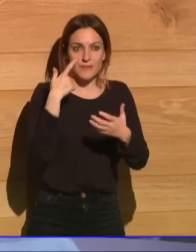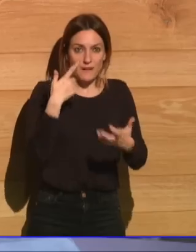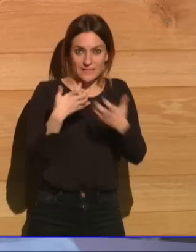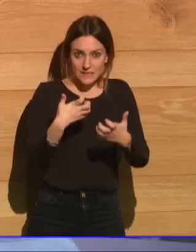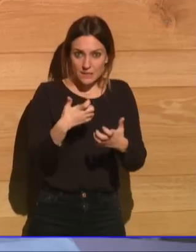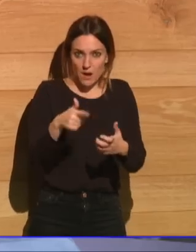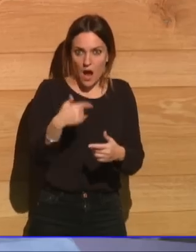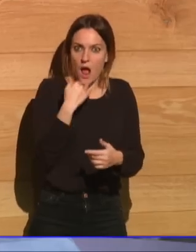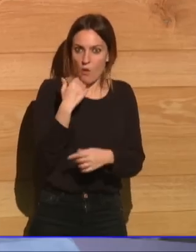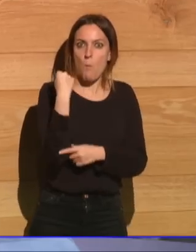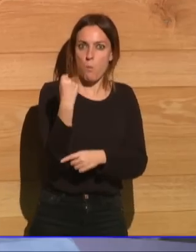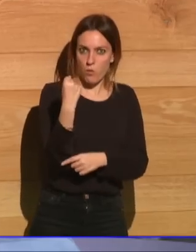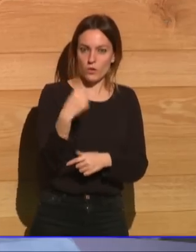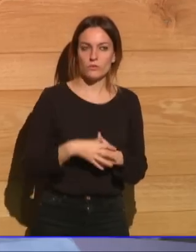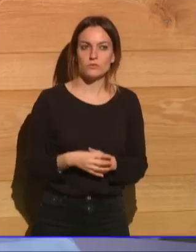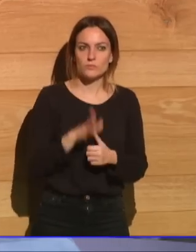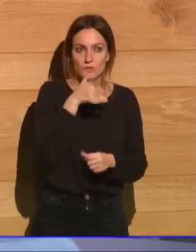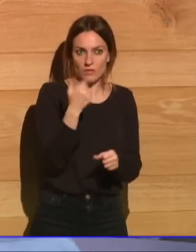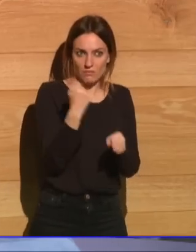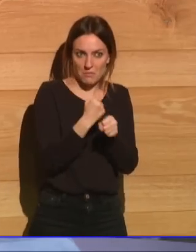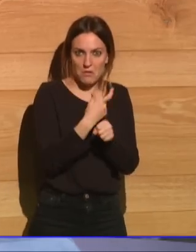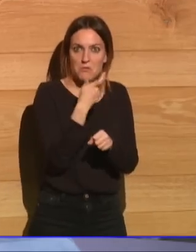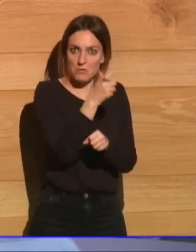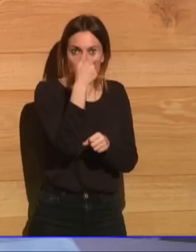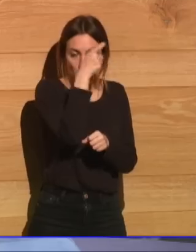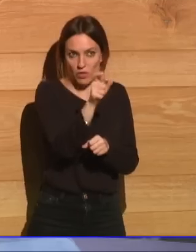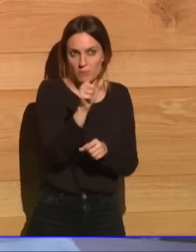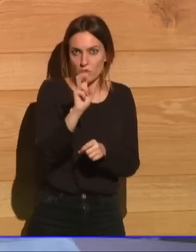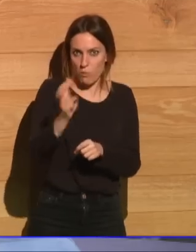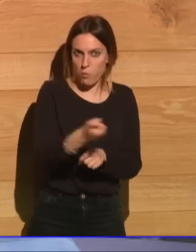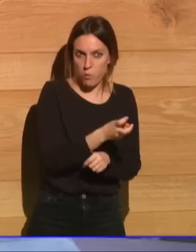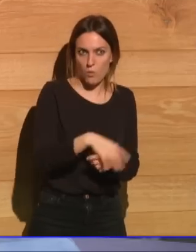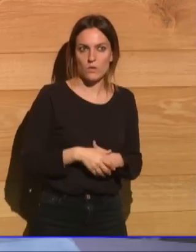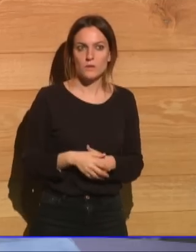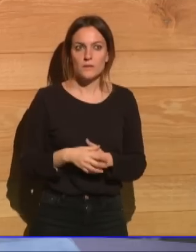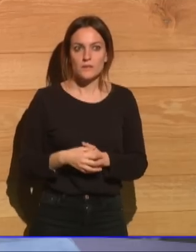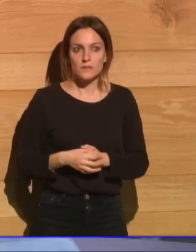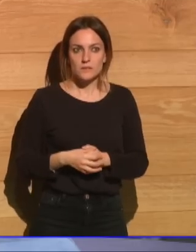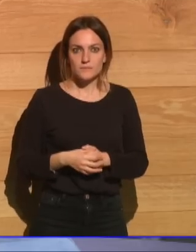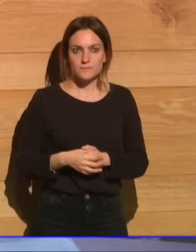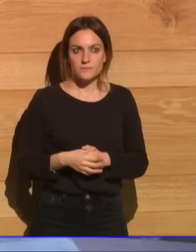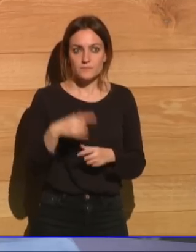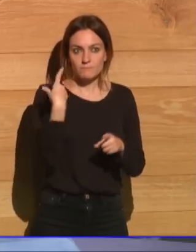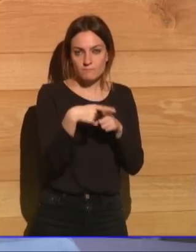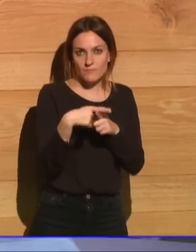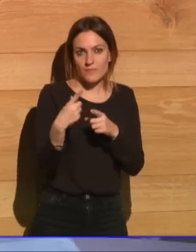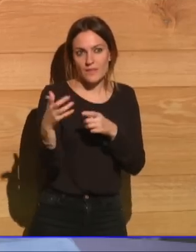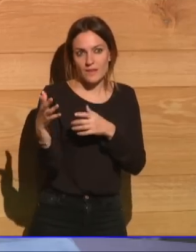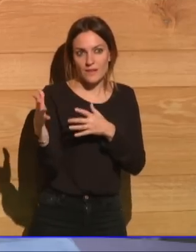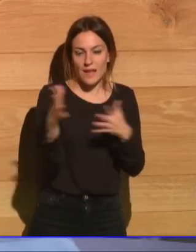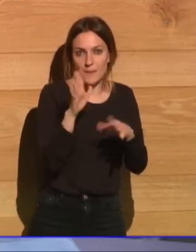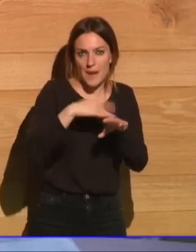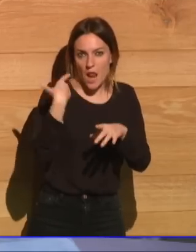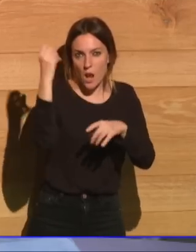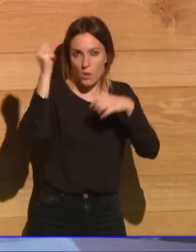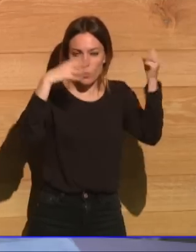es poderosísimo. Y es verdad que trabaja con esos conceptos, con el de la densidad en el aire para poder ver esos haces